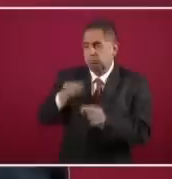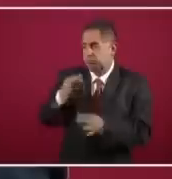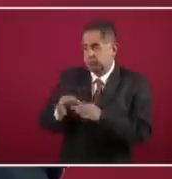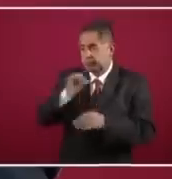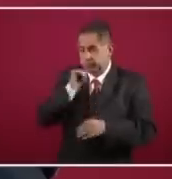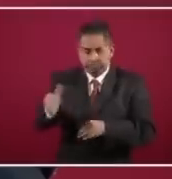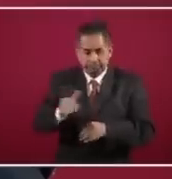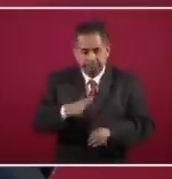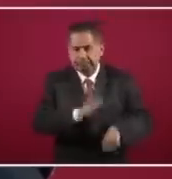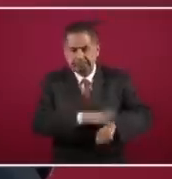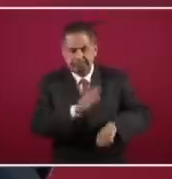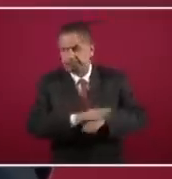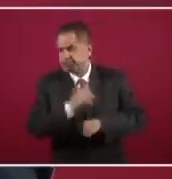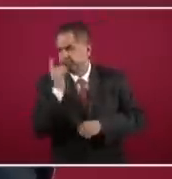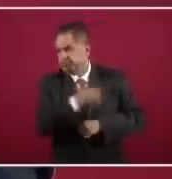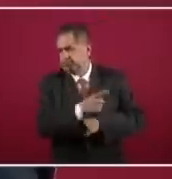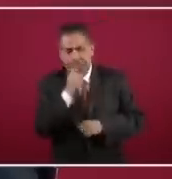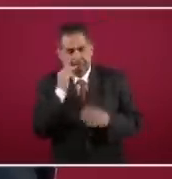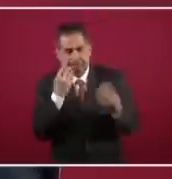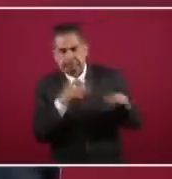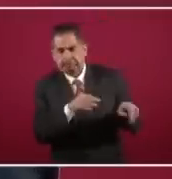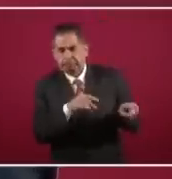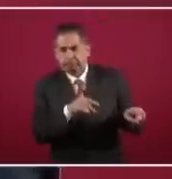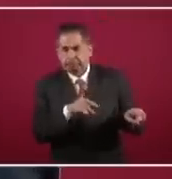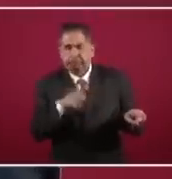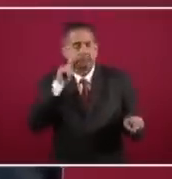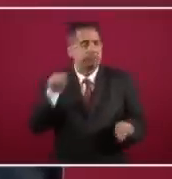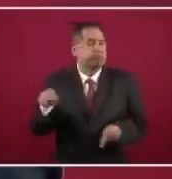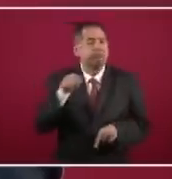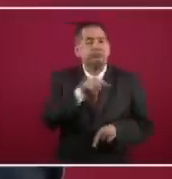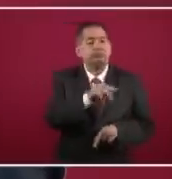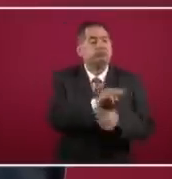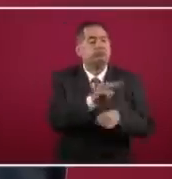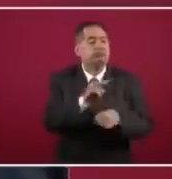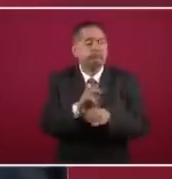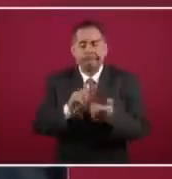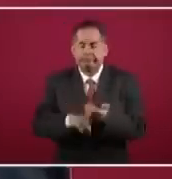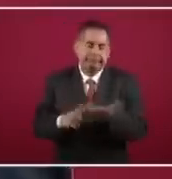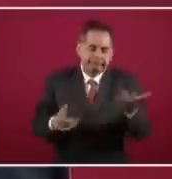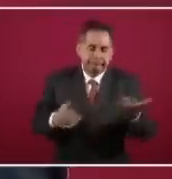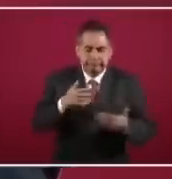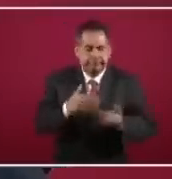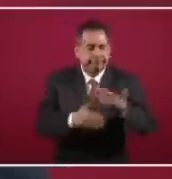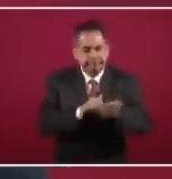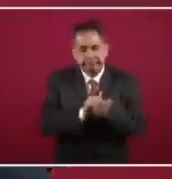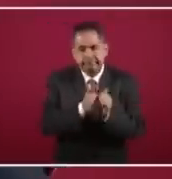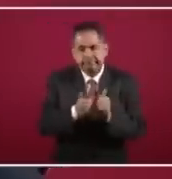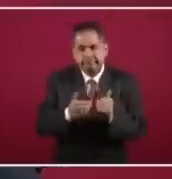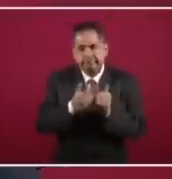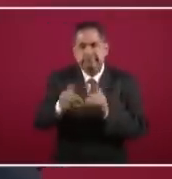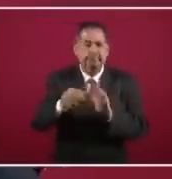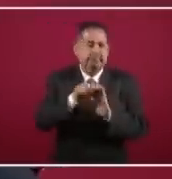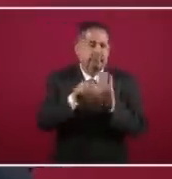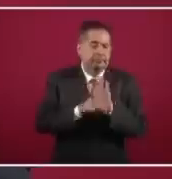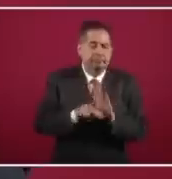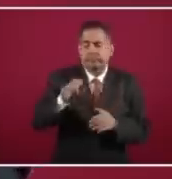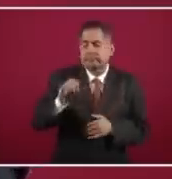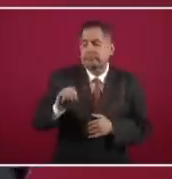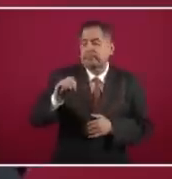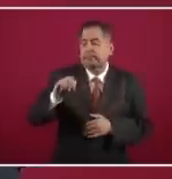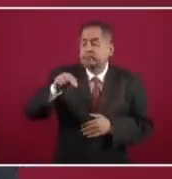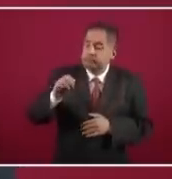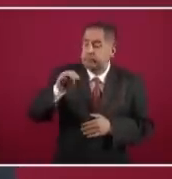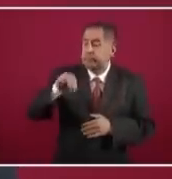el principio de igualdad y tener este observatorio por otra parte para que efectivamente se vaya caminando. La norma 025 es una